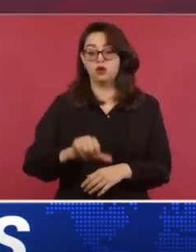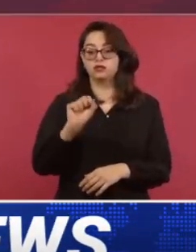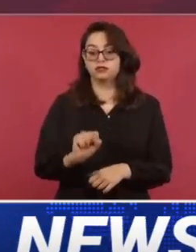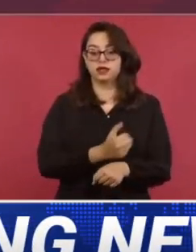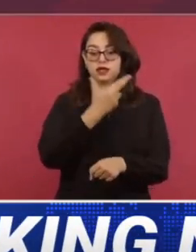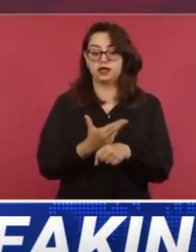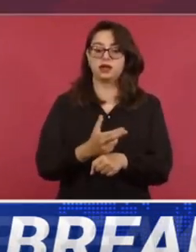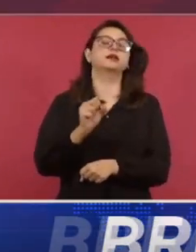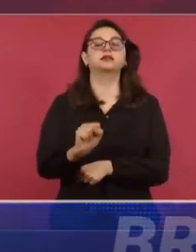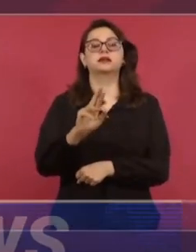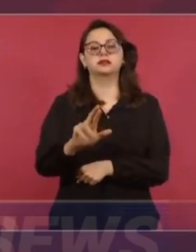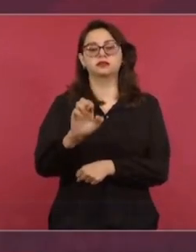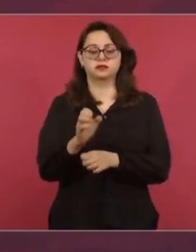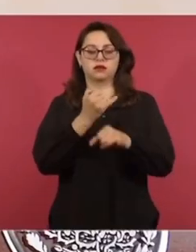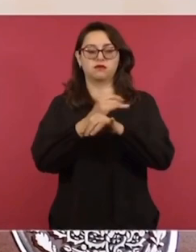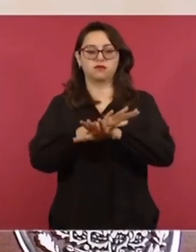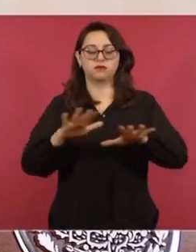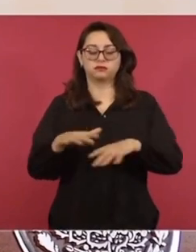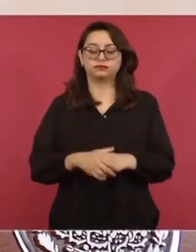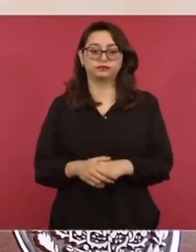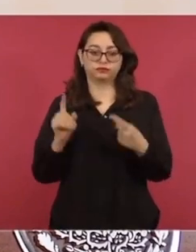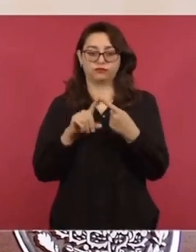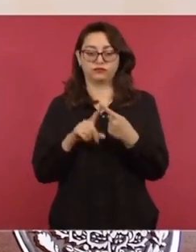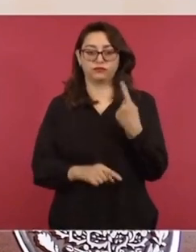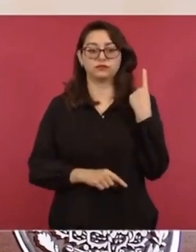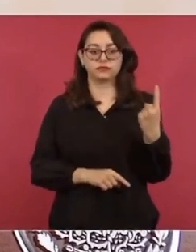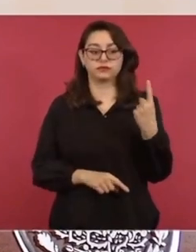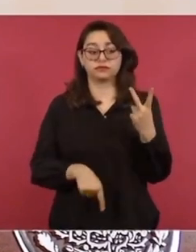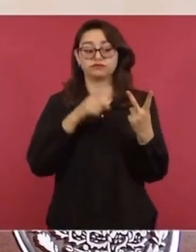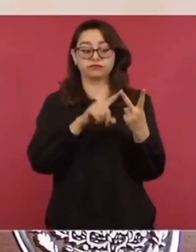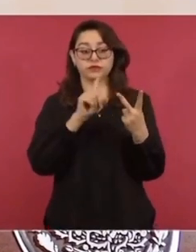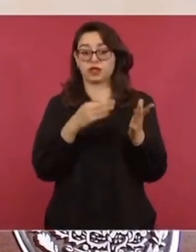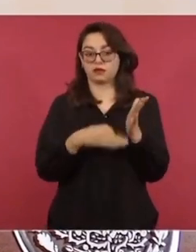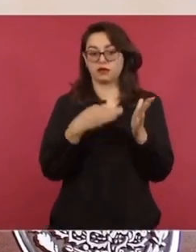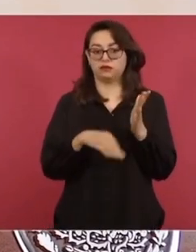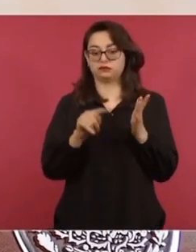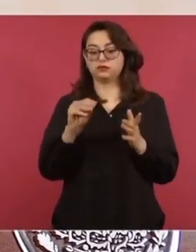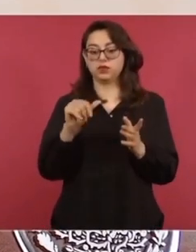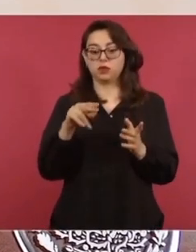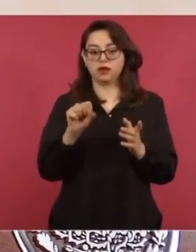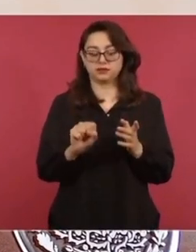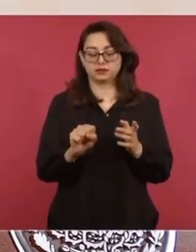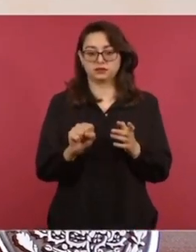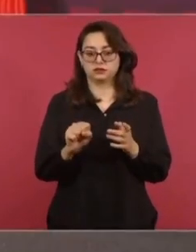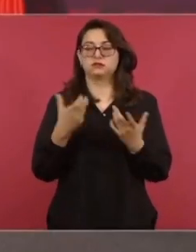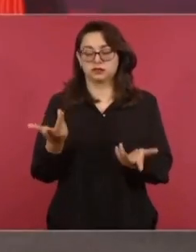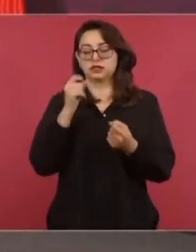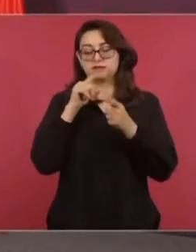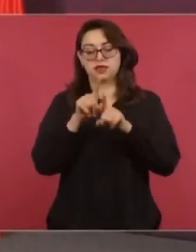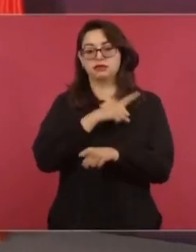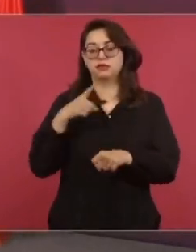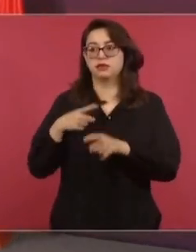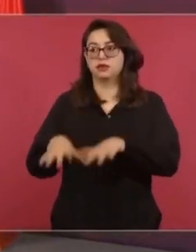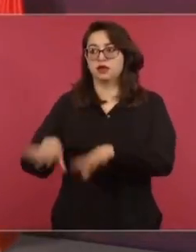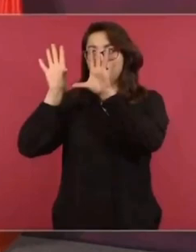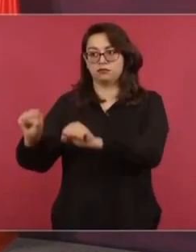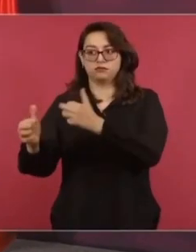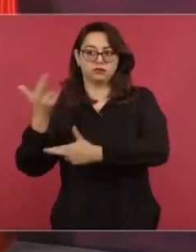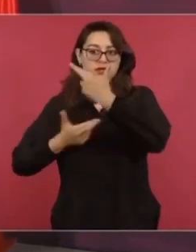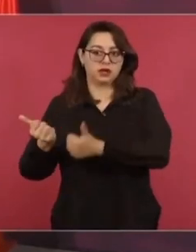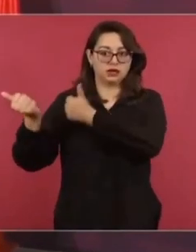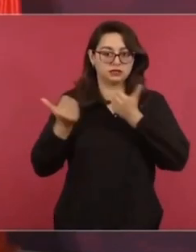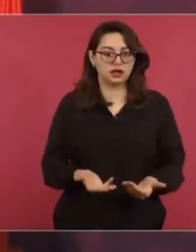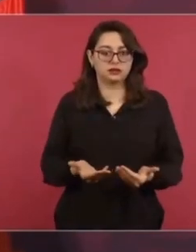Relaciones Exteriores. Y esperemos que las autoridades de Israel ayuden en el caso de la extradición del señor